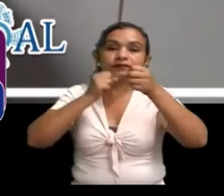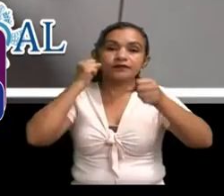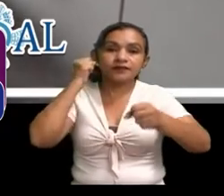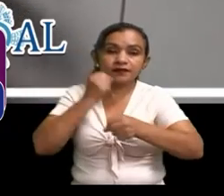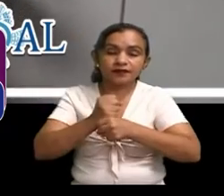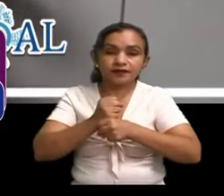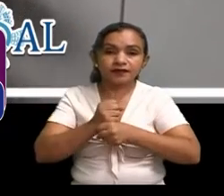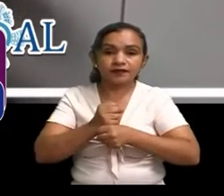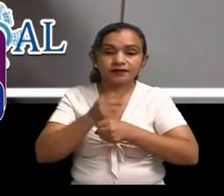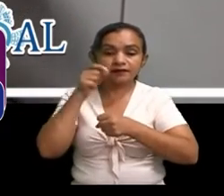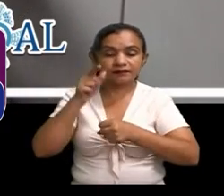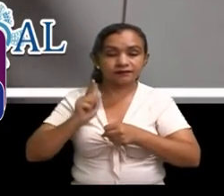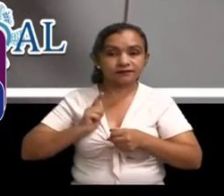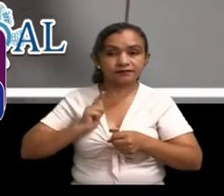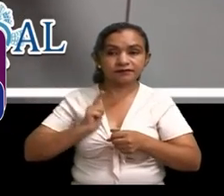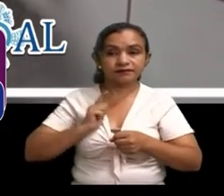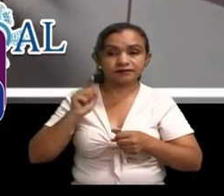estar